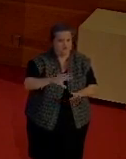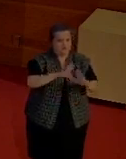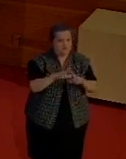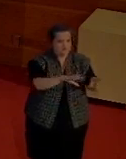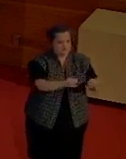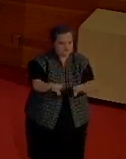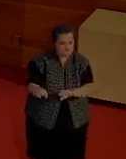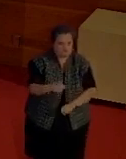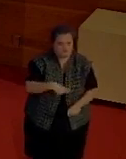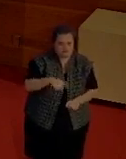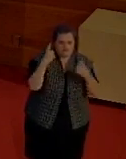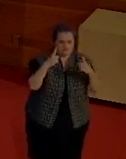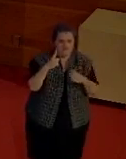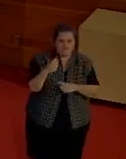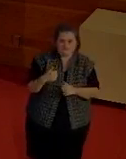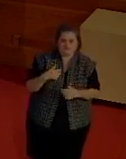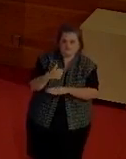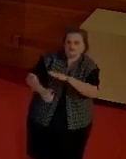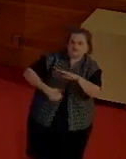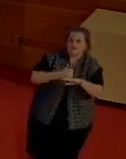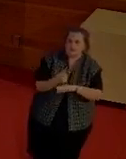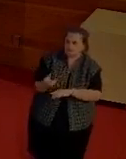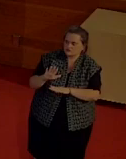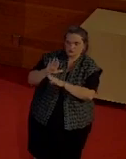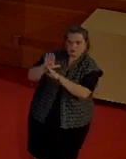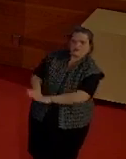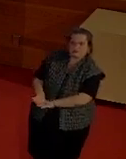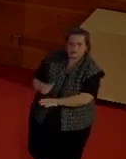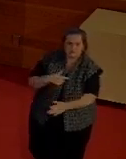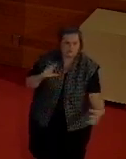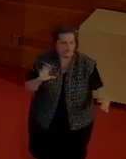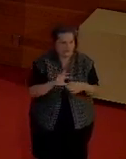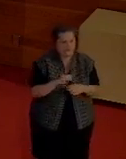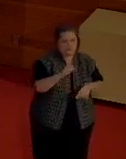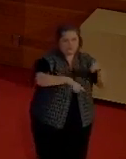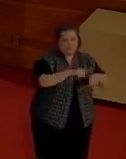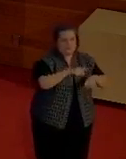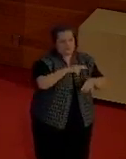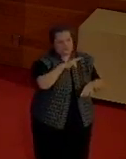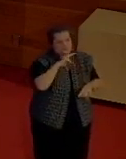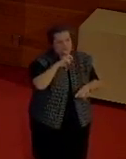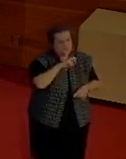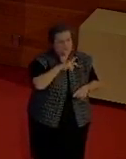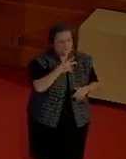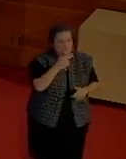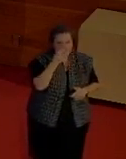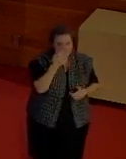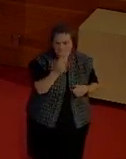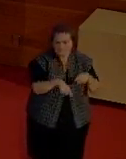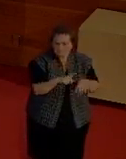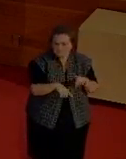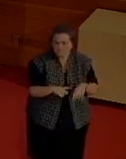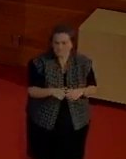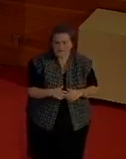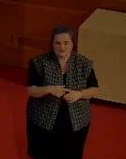intentando estar por encima de las demás y se alía voy con esta y mañana con la otra en función de recordemos los los estados